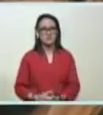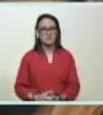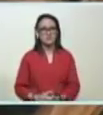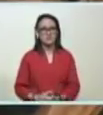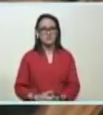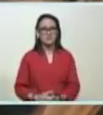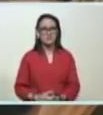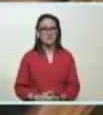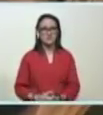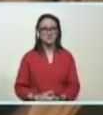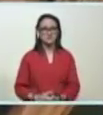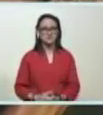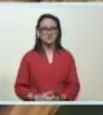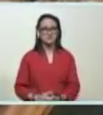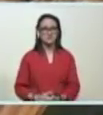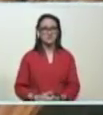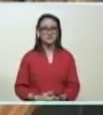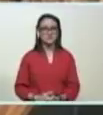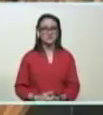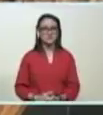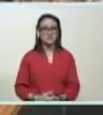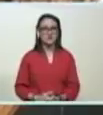protocolar,